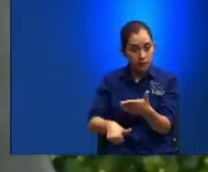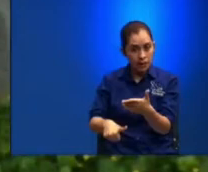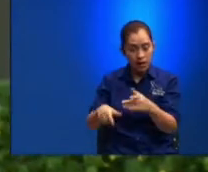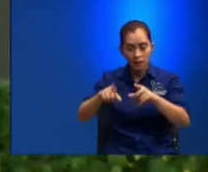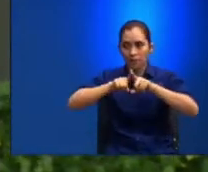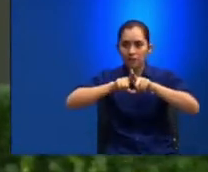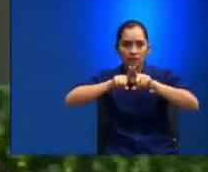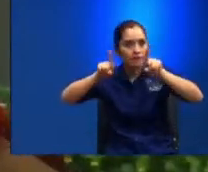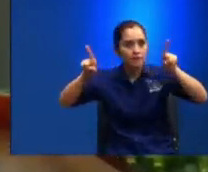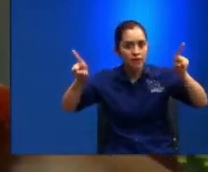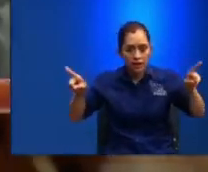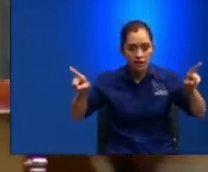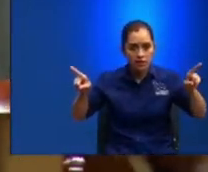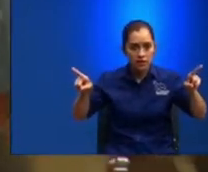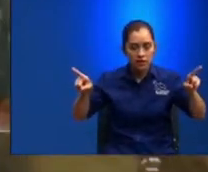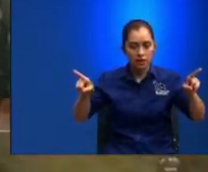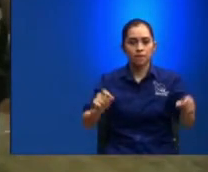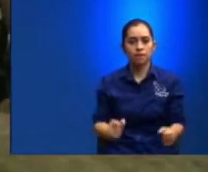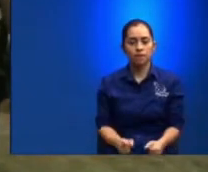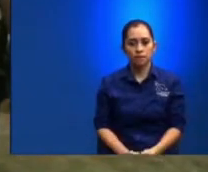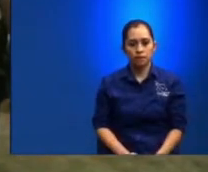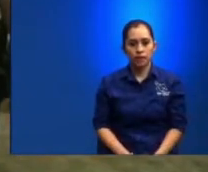porque si hubiera dicho la iglesia